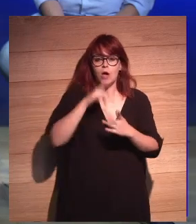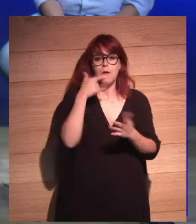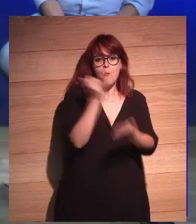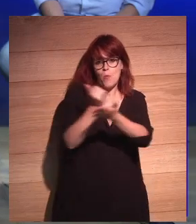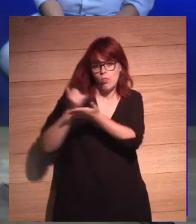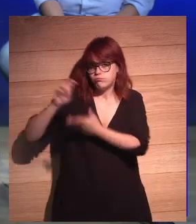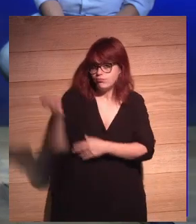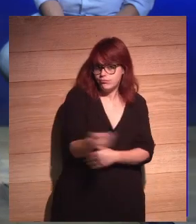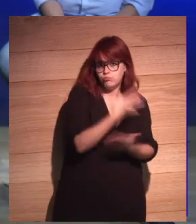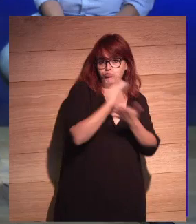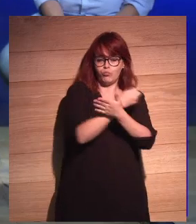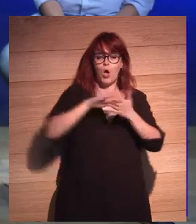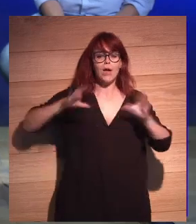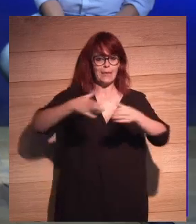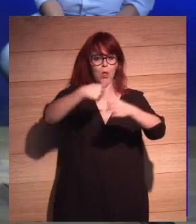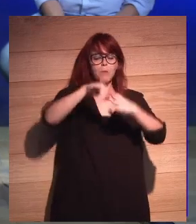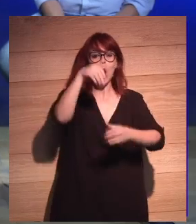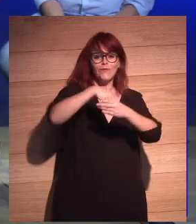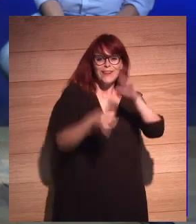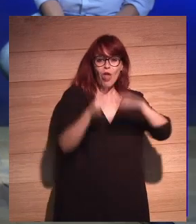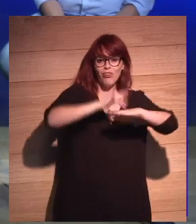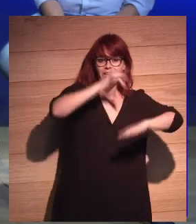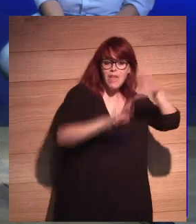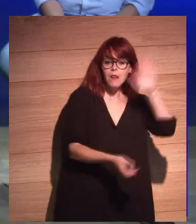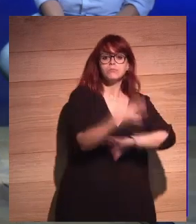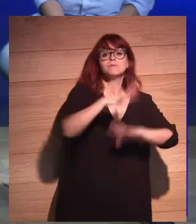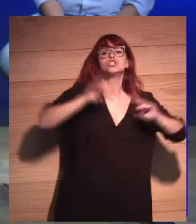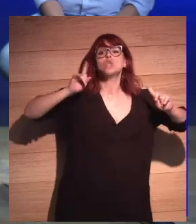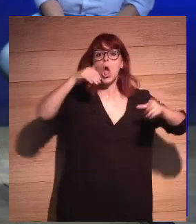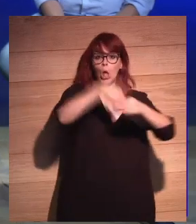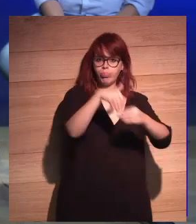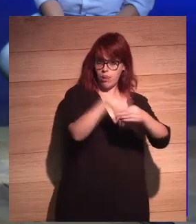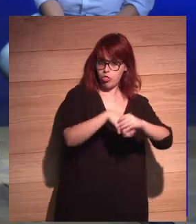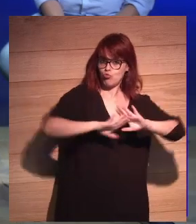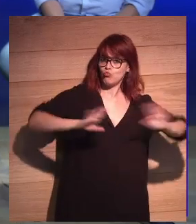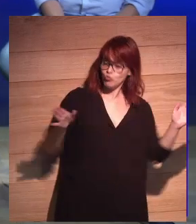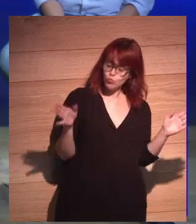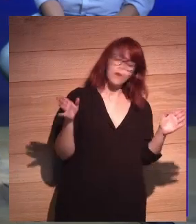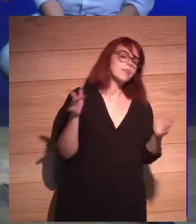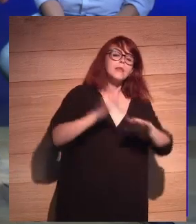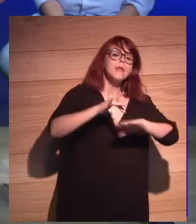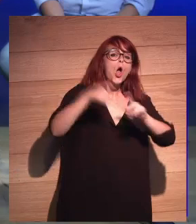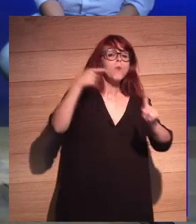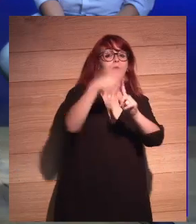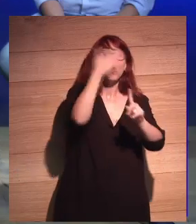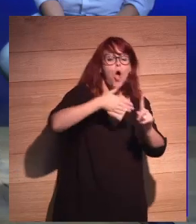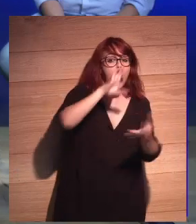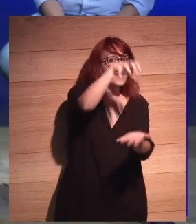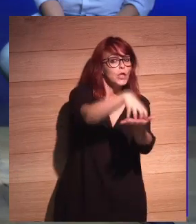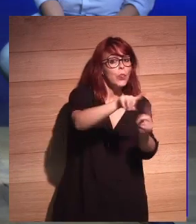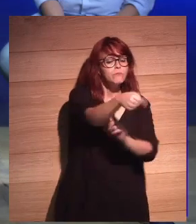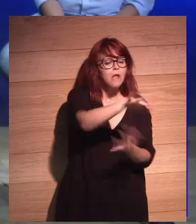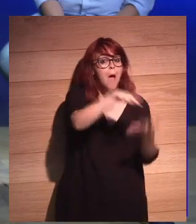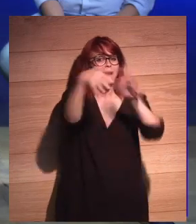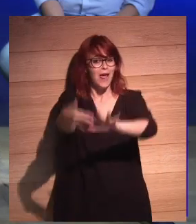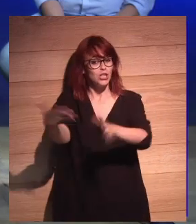testeadores, etcétera. O sea, elaborar un contenido digital. Eso es solo el contenido. Contenido digital para un colegio y luego aplicarle